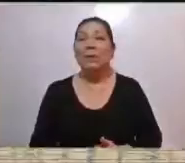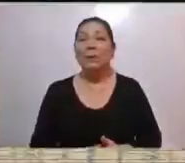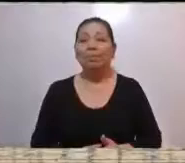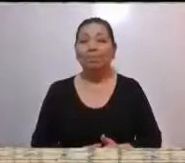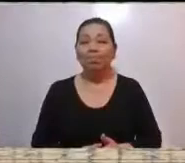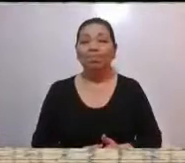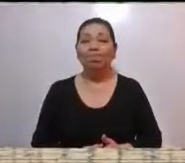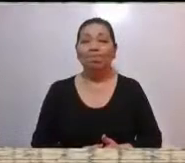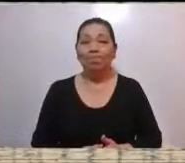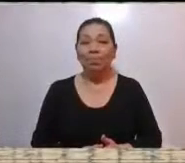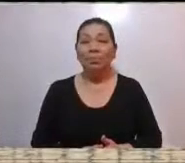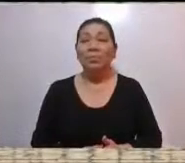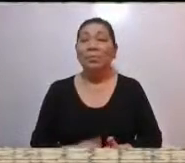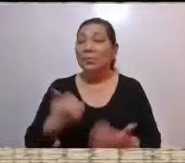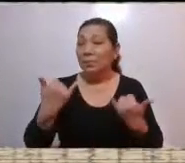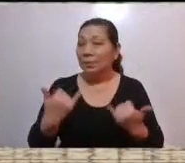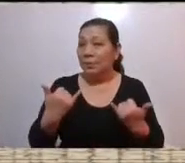rurales.